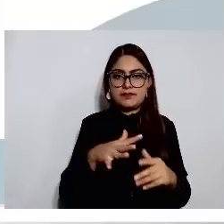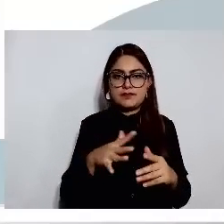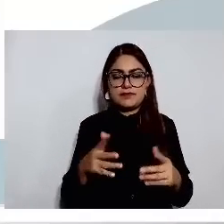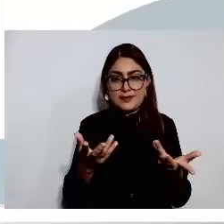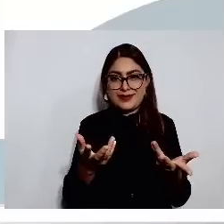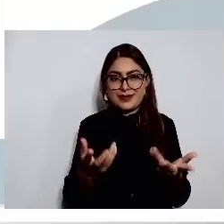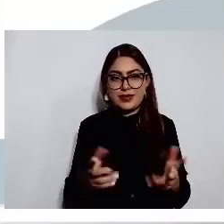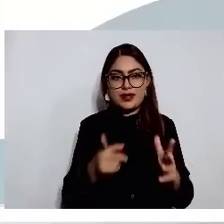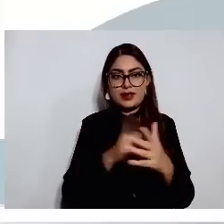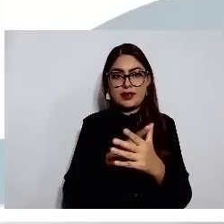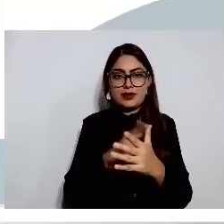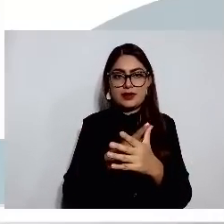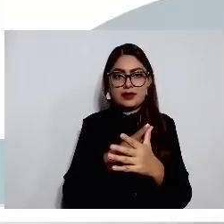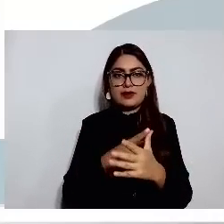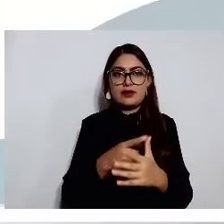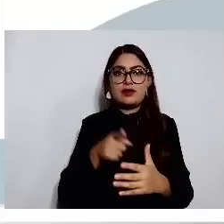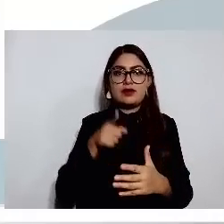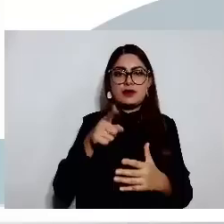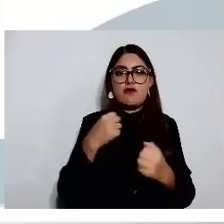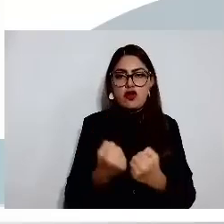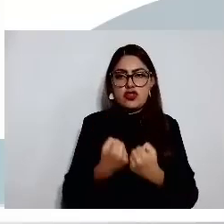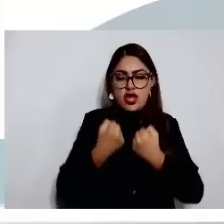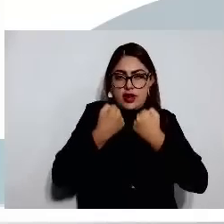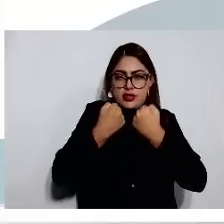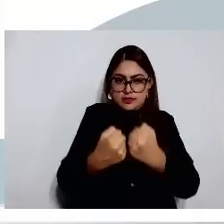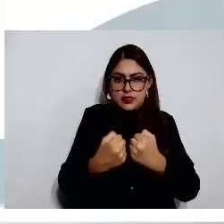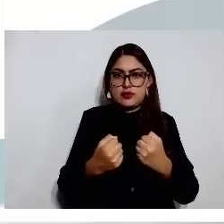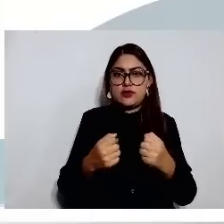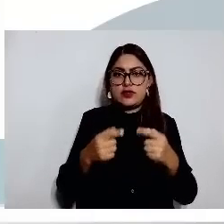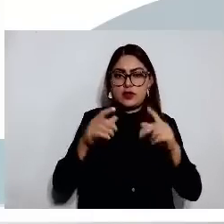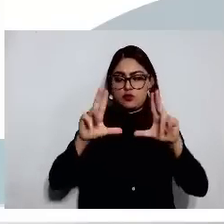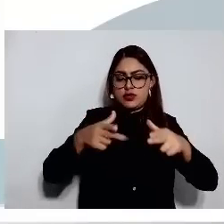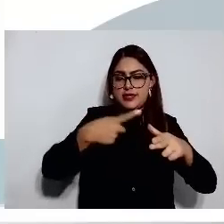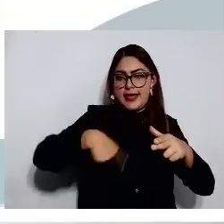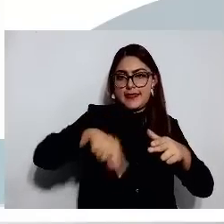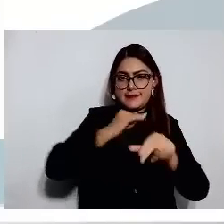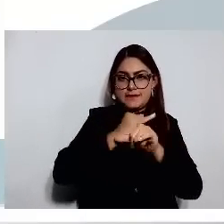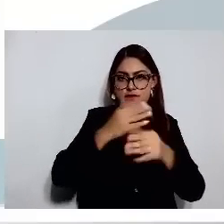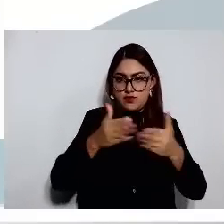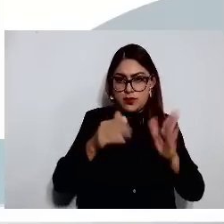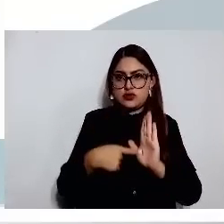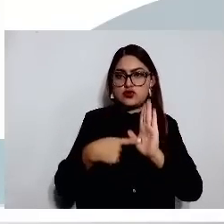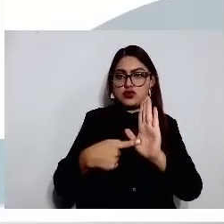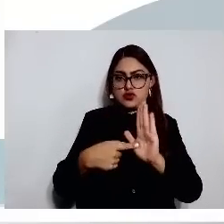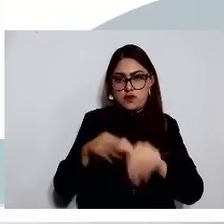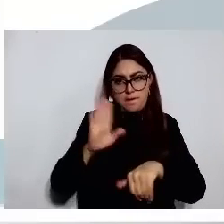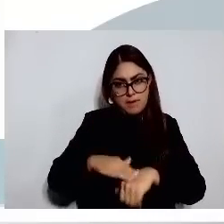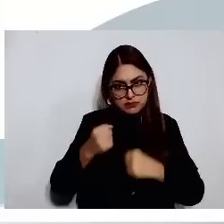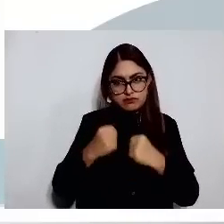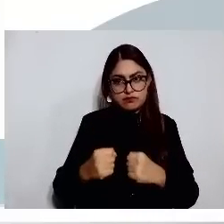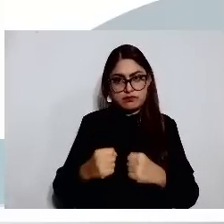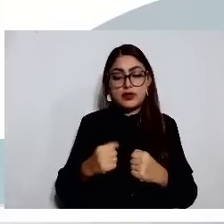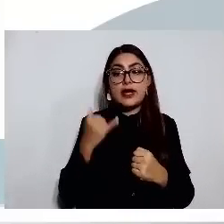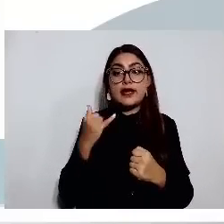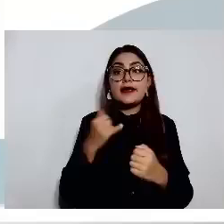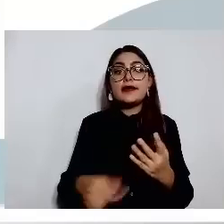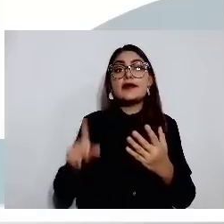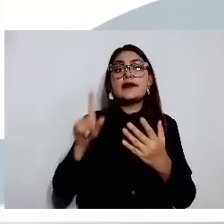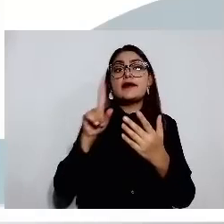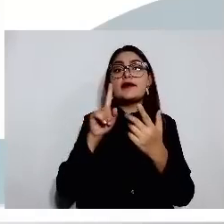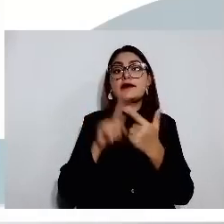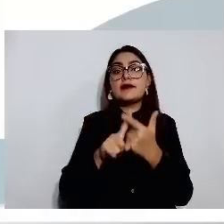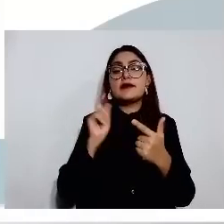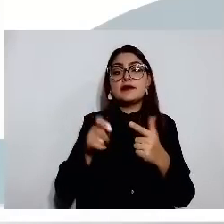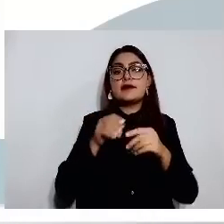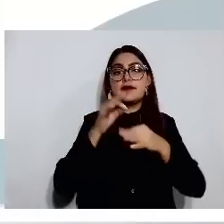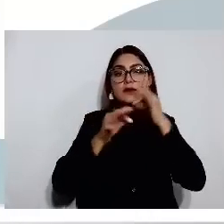de unidades de transparencia, que eso nos parece sumamente importante, y la publicación y difusión de sentencias. Aquí algunos